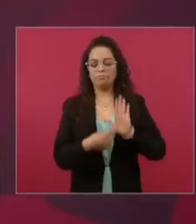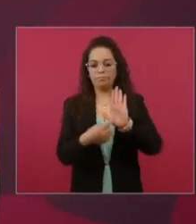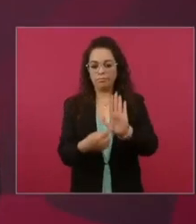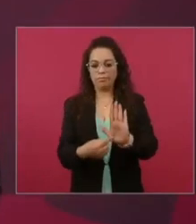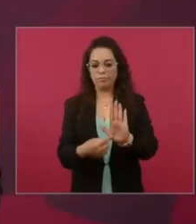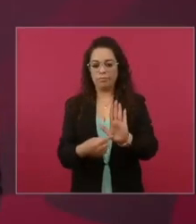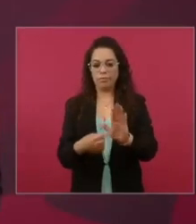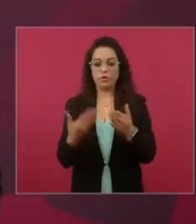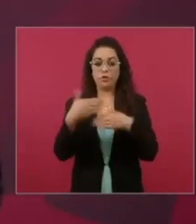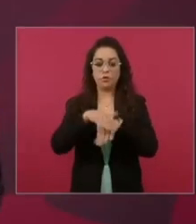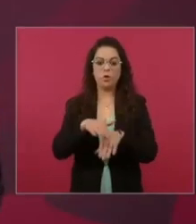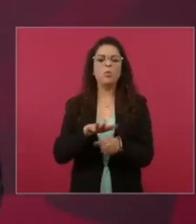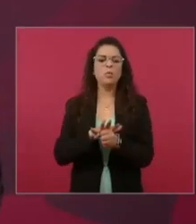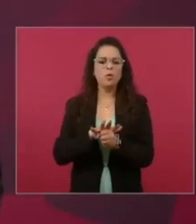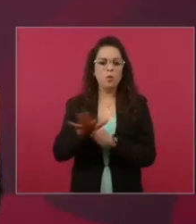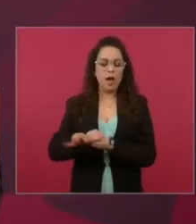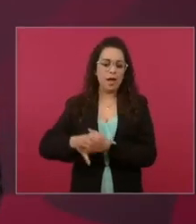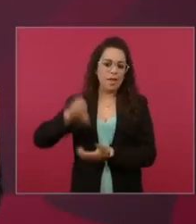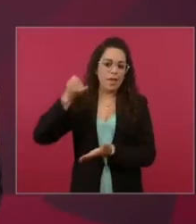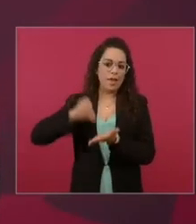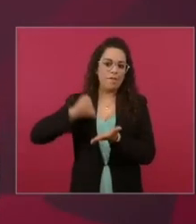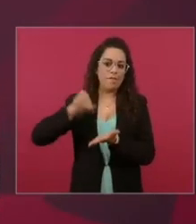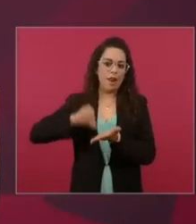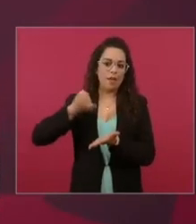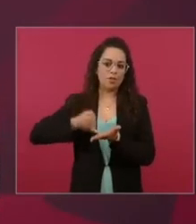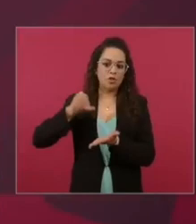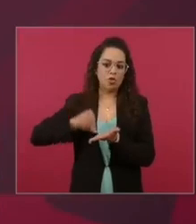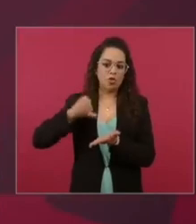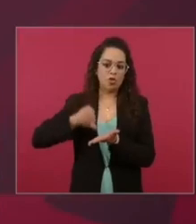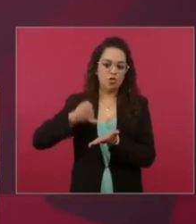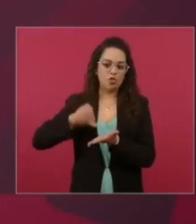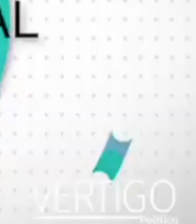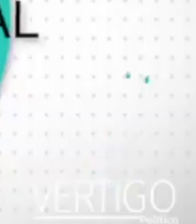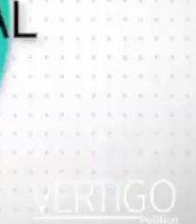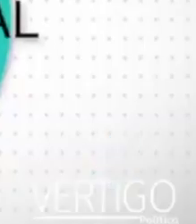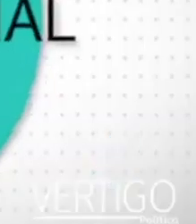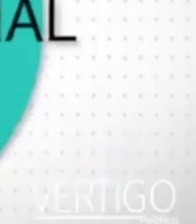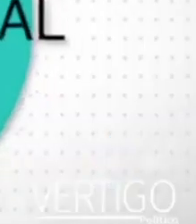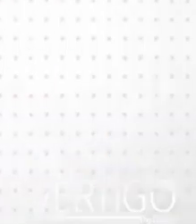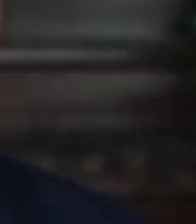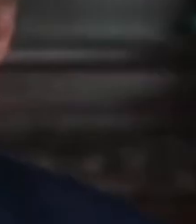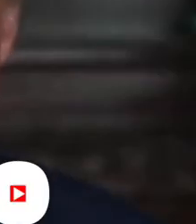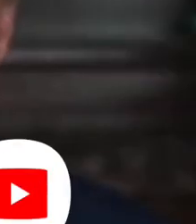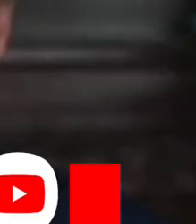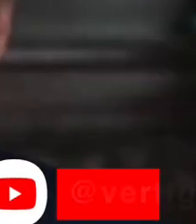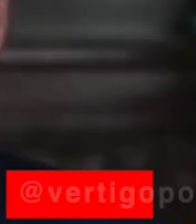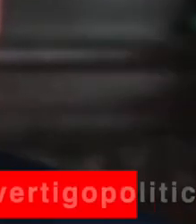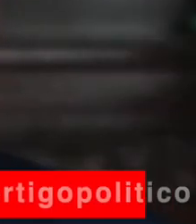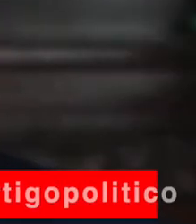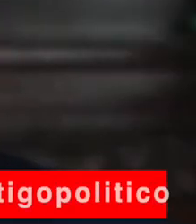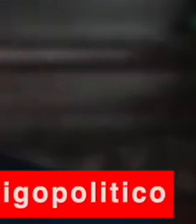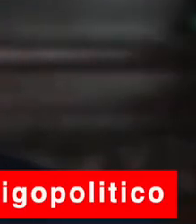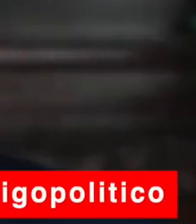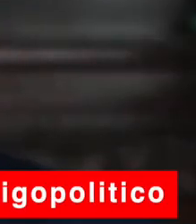a Alonso Ancira a actuar con responsabilidad y no poner obstáculos en la negociación. El presidente Donald